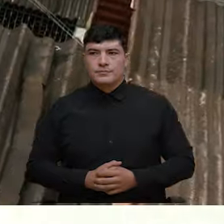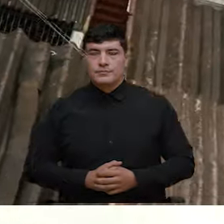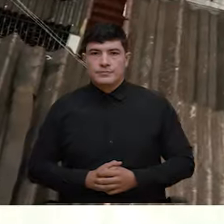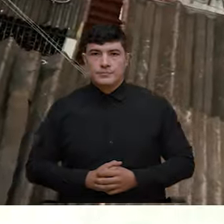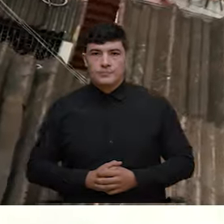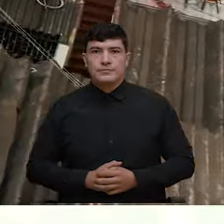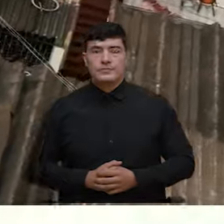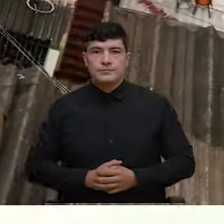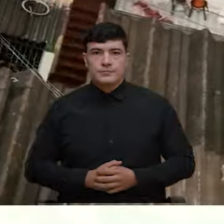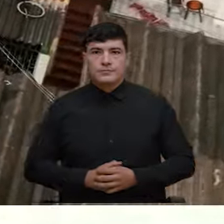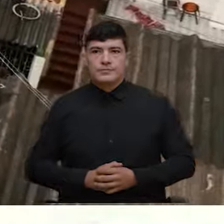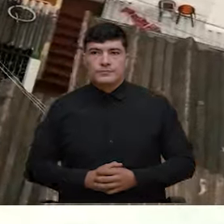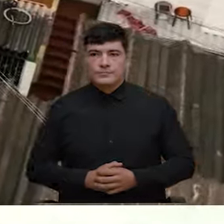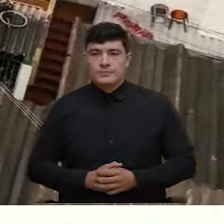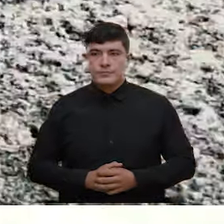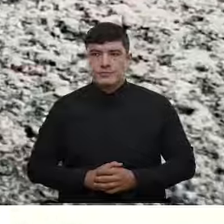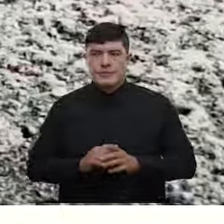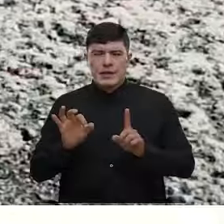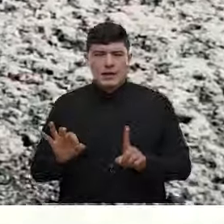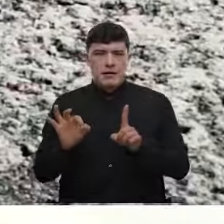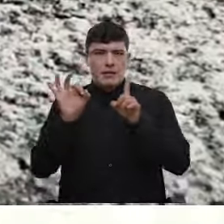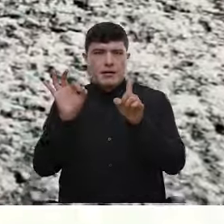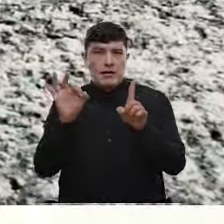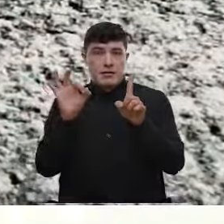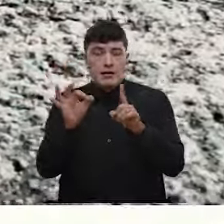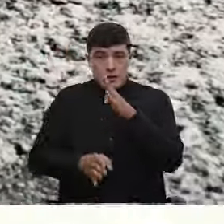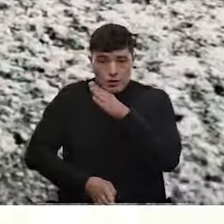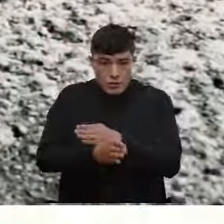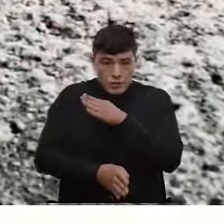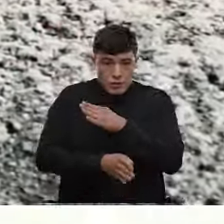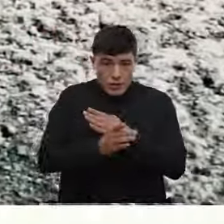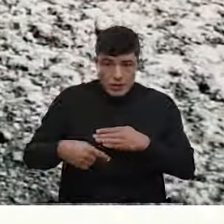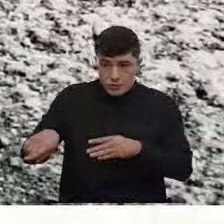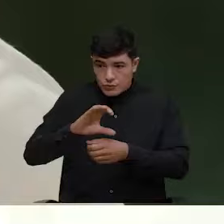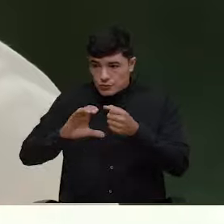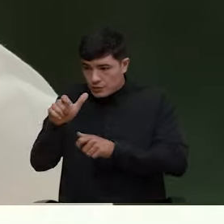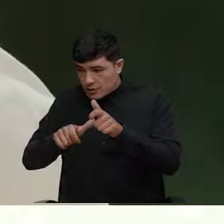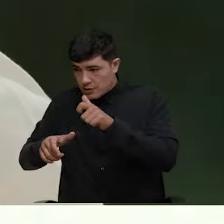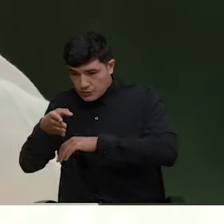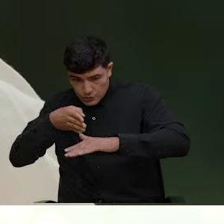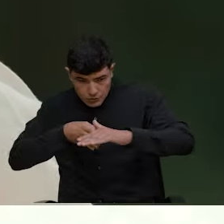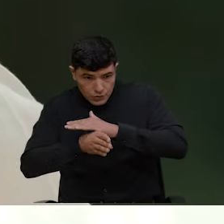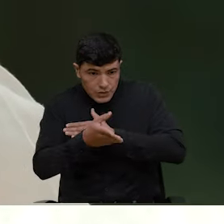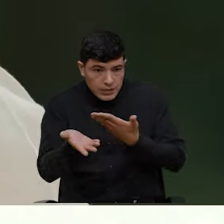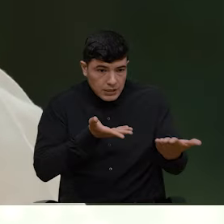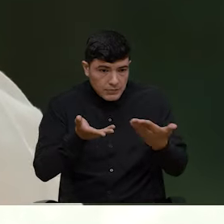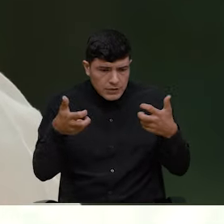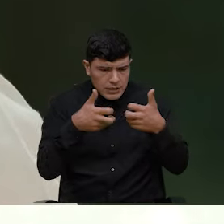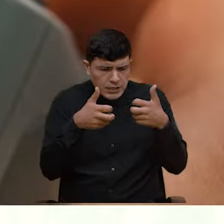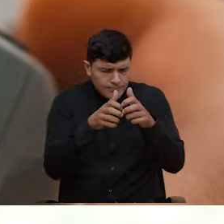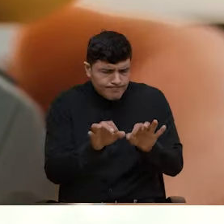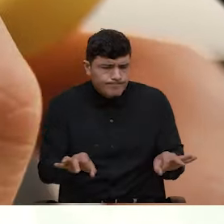La calidad y continuidad con la que los usuarios acceden al servicio de energía es la prioridad para ESA. Alineados a